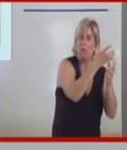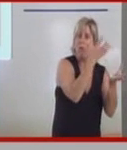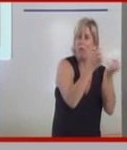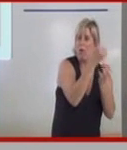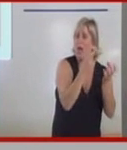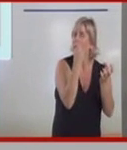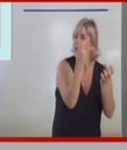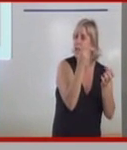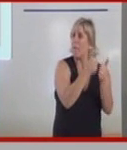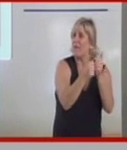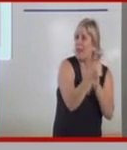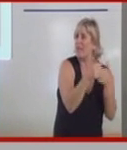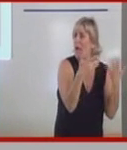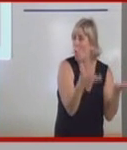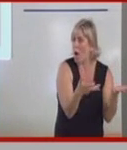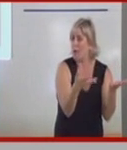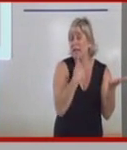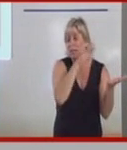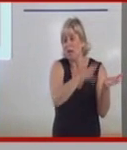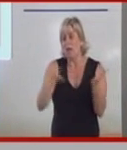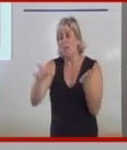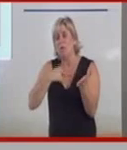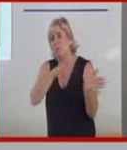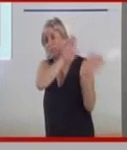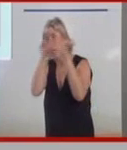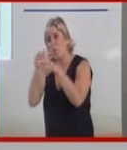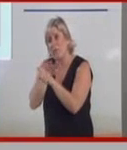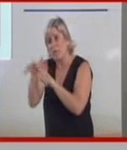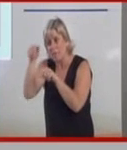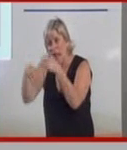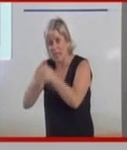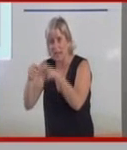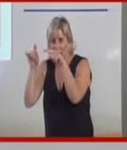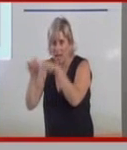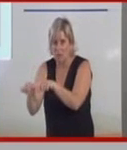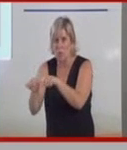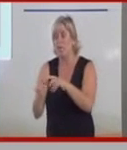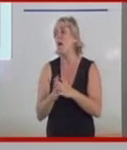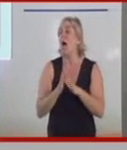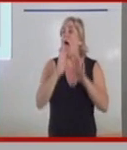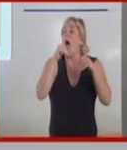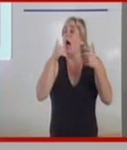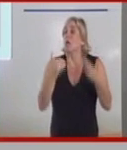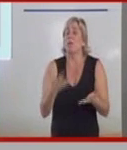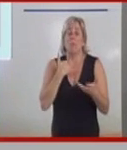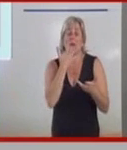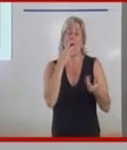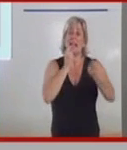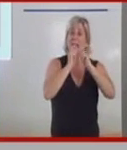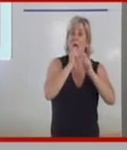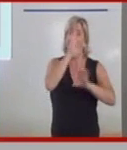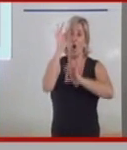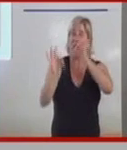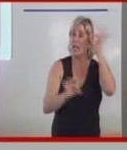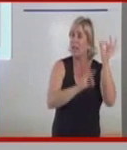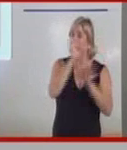preferencias. También, si queremos un conocimiento mucho más específico, más detallado, podemos desarrollar entrevistas, pues, a